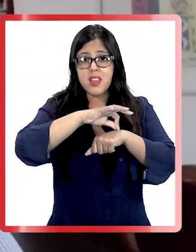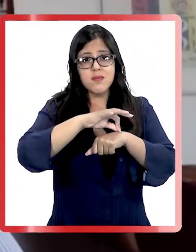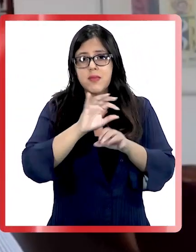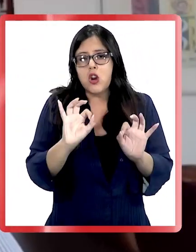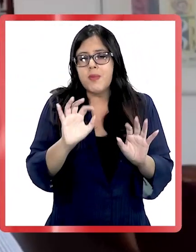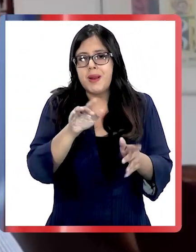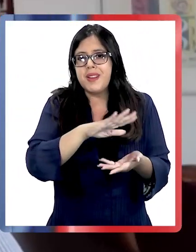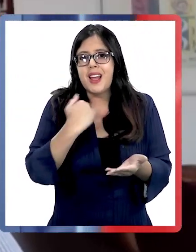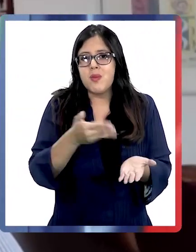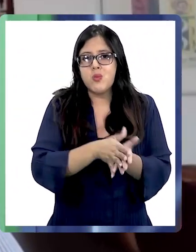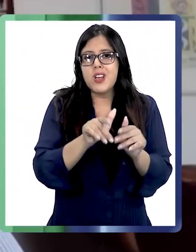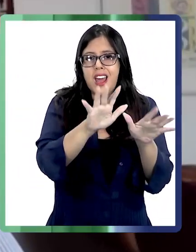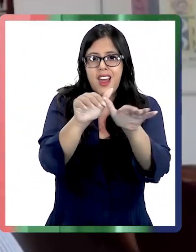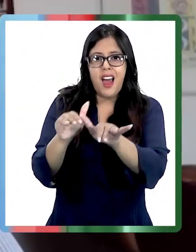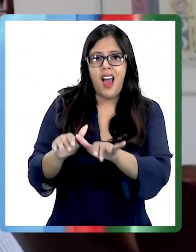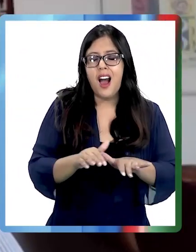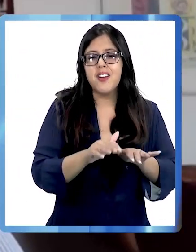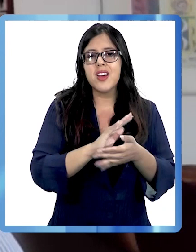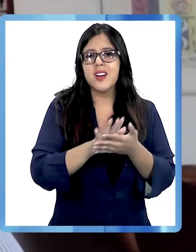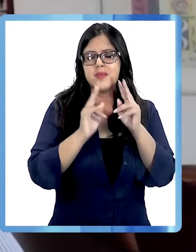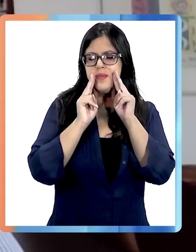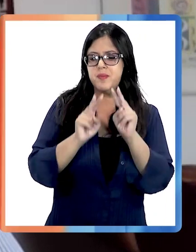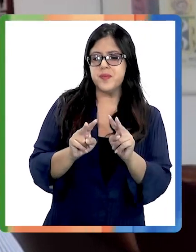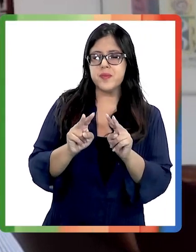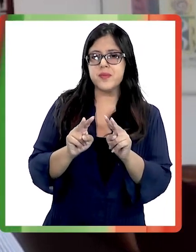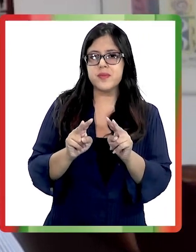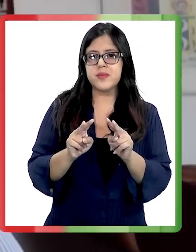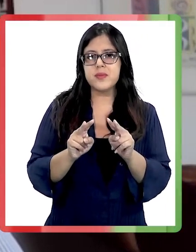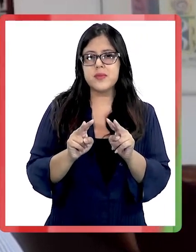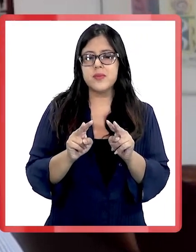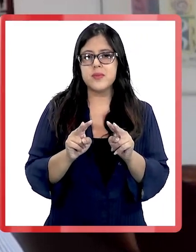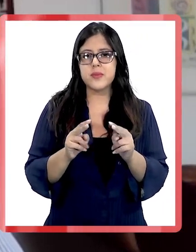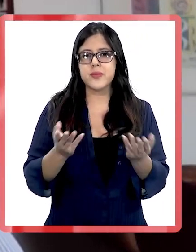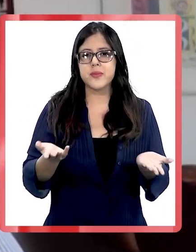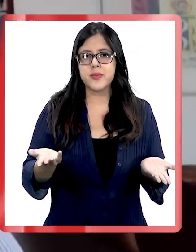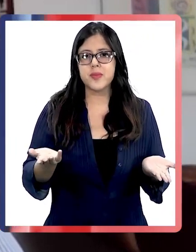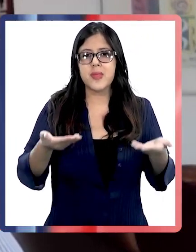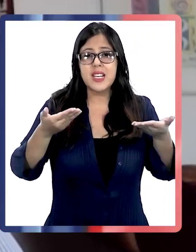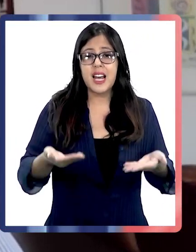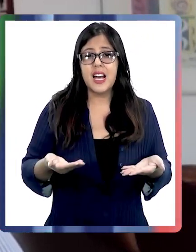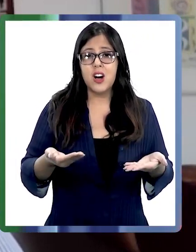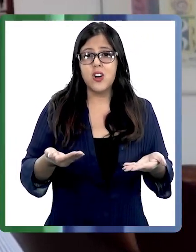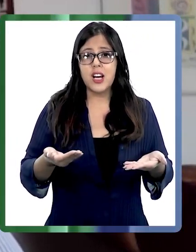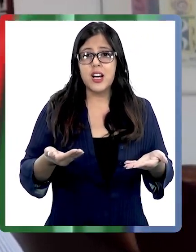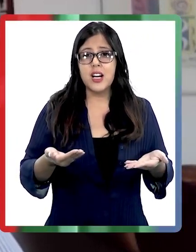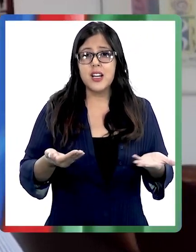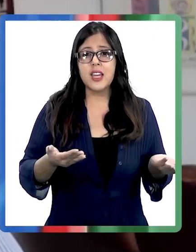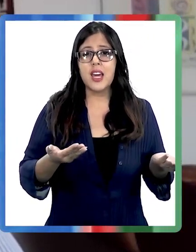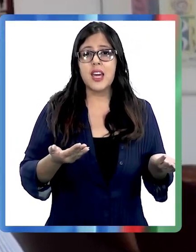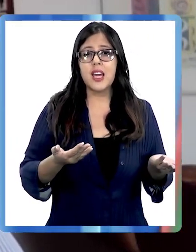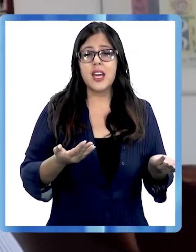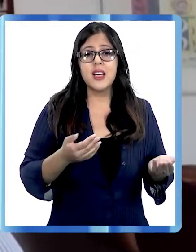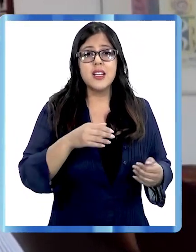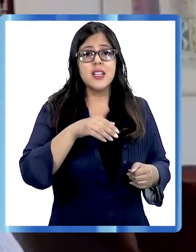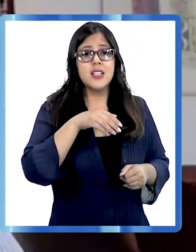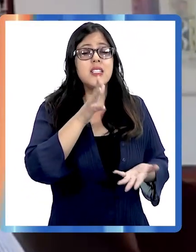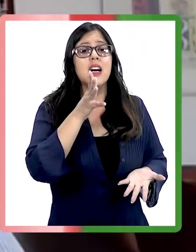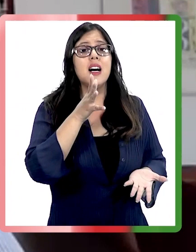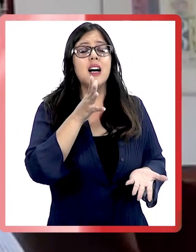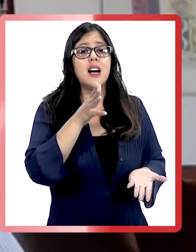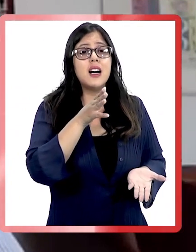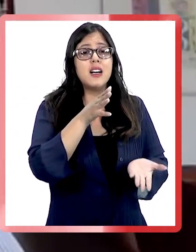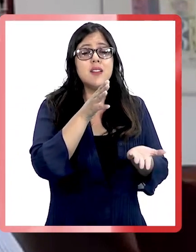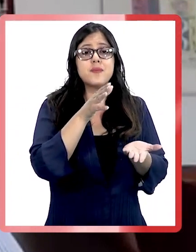aves y normalmente mueren. Entonces uno ve la mortandad, por ejemplo, en el caso que estamos viviendo ahora de principalmente pelícanos, pero